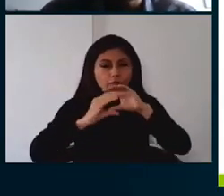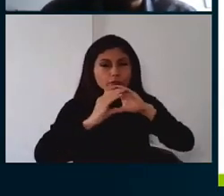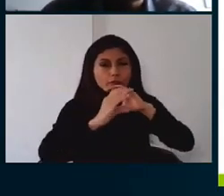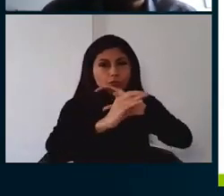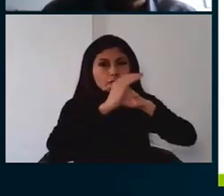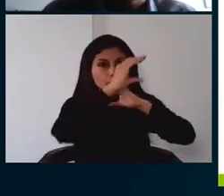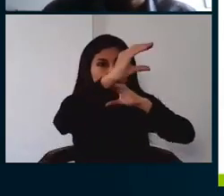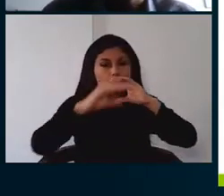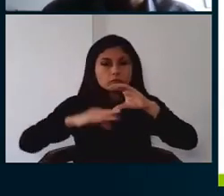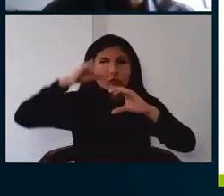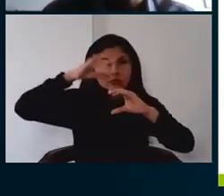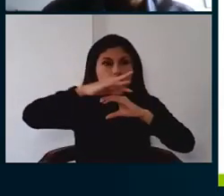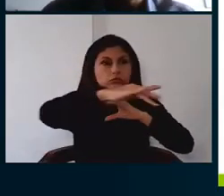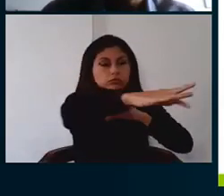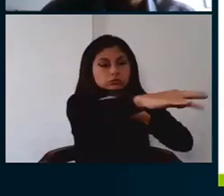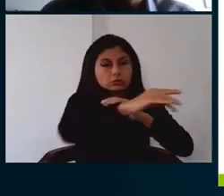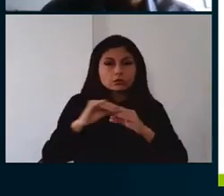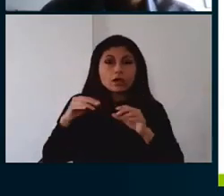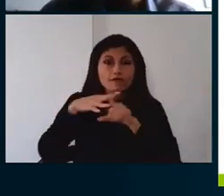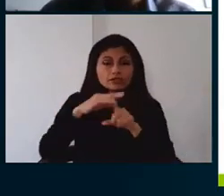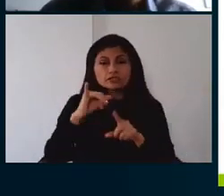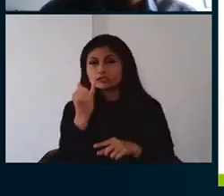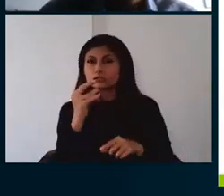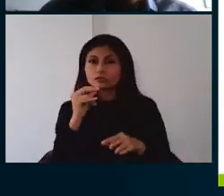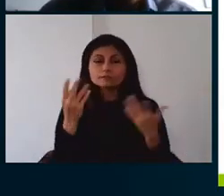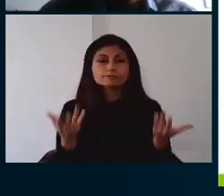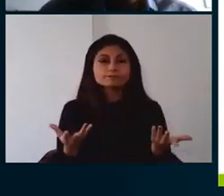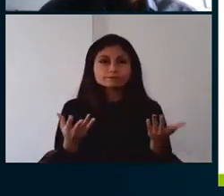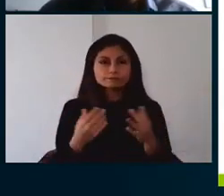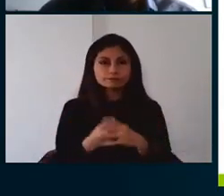del proceso o no?